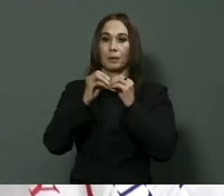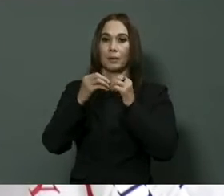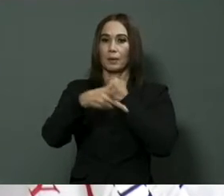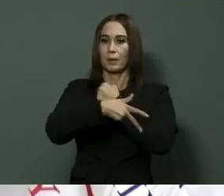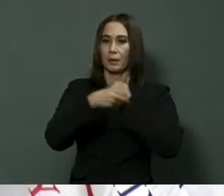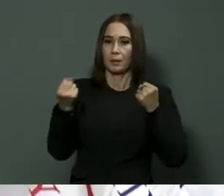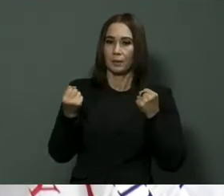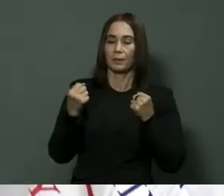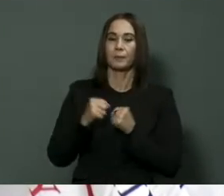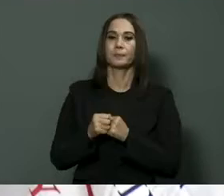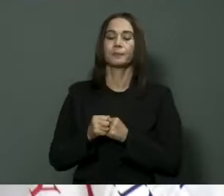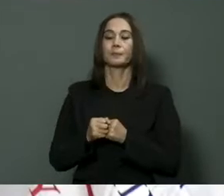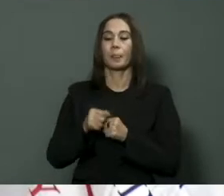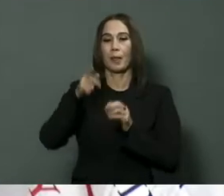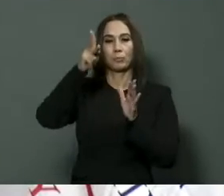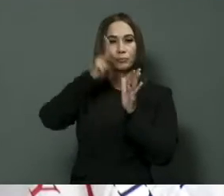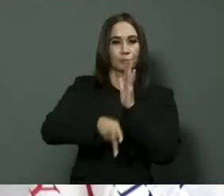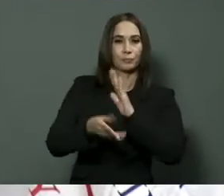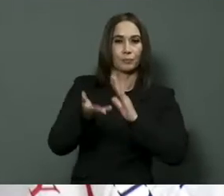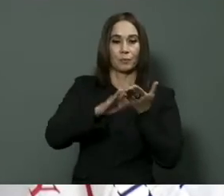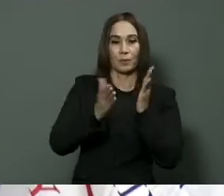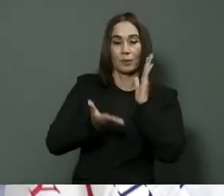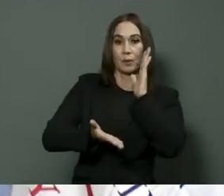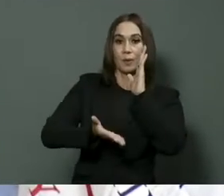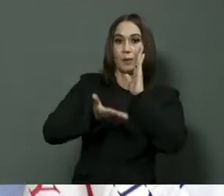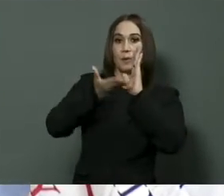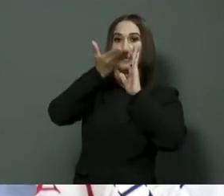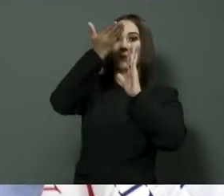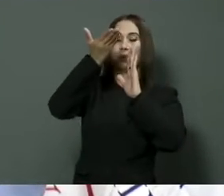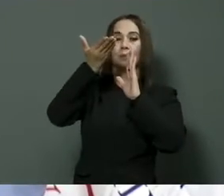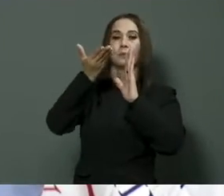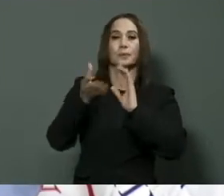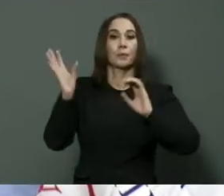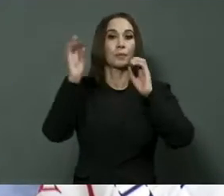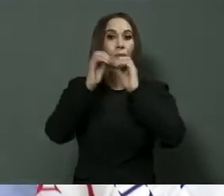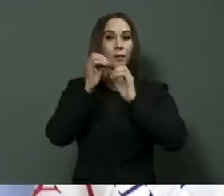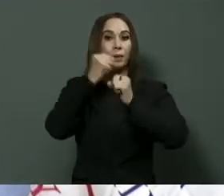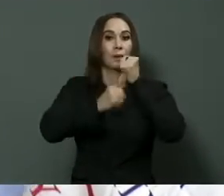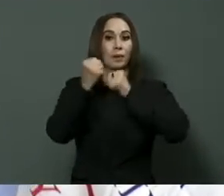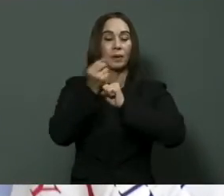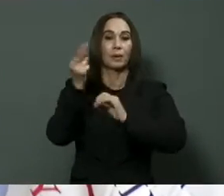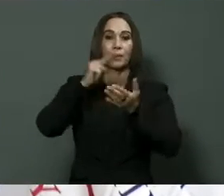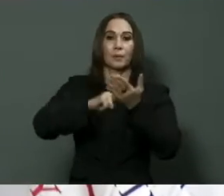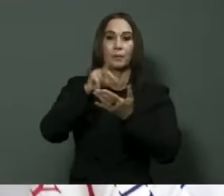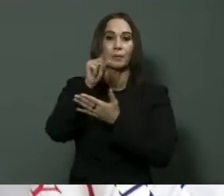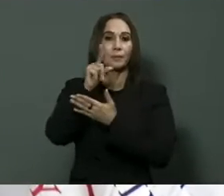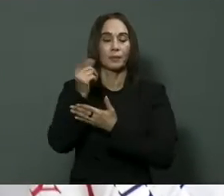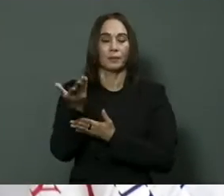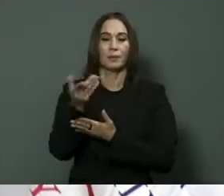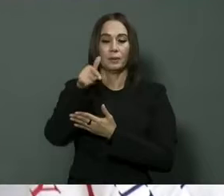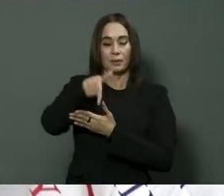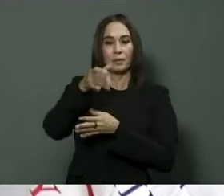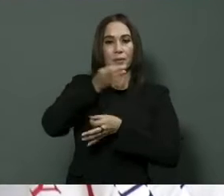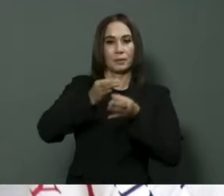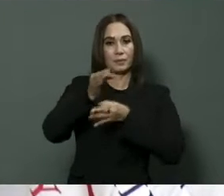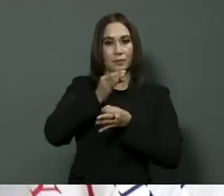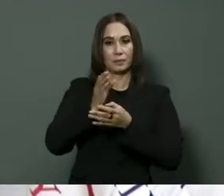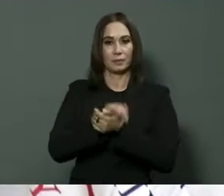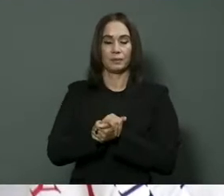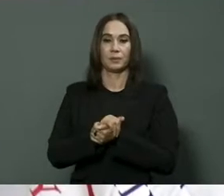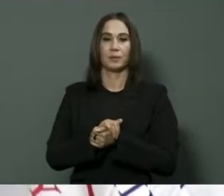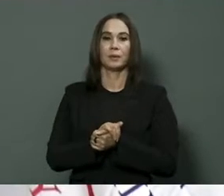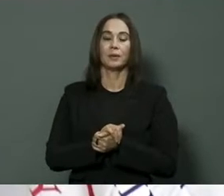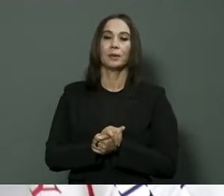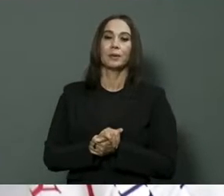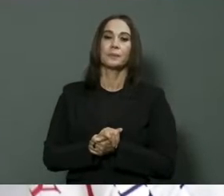integridad. Los homicidios aumentaron más de la mitad en el año 2020, contrario a la tendencia